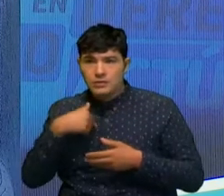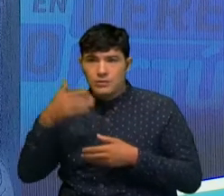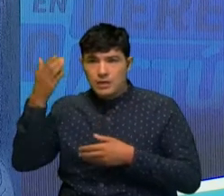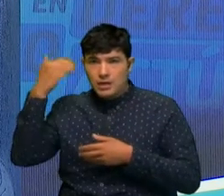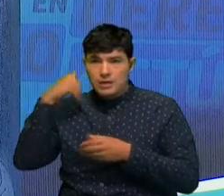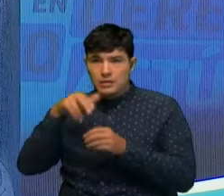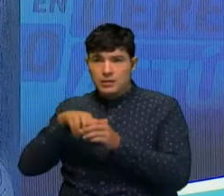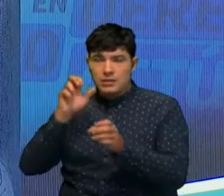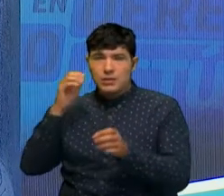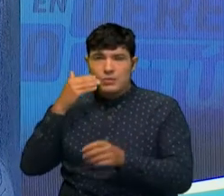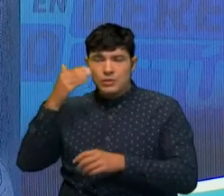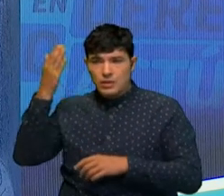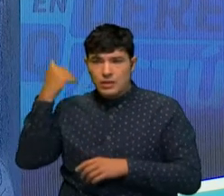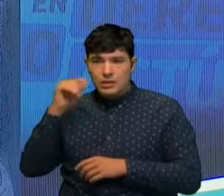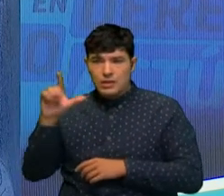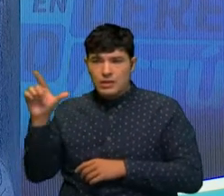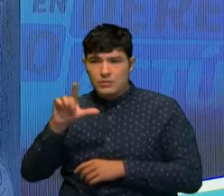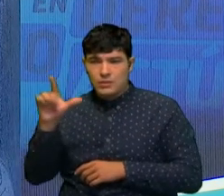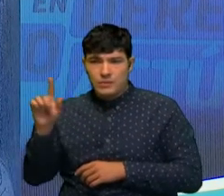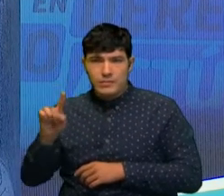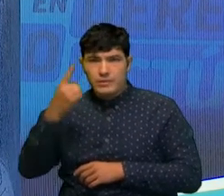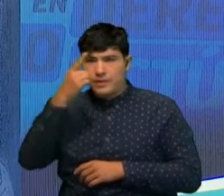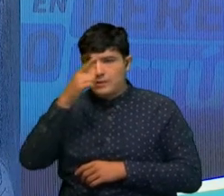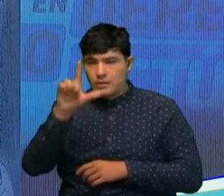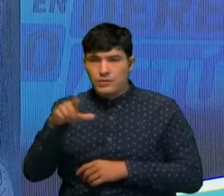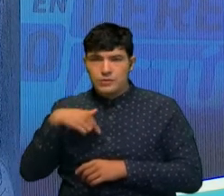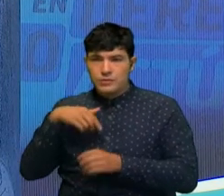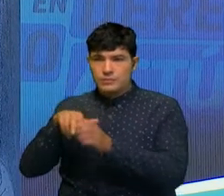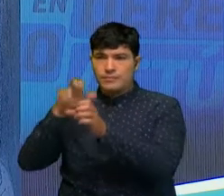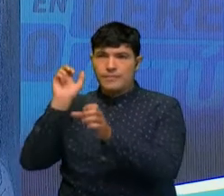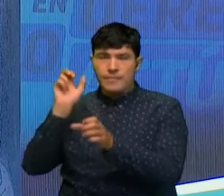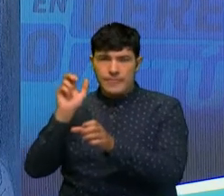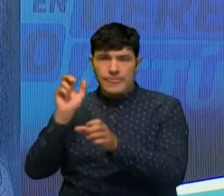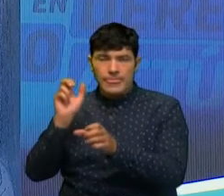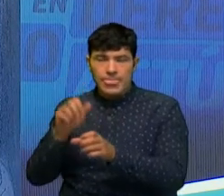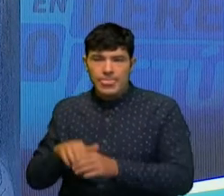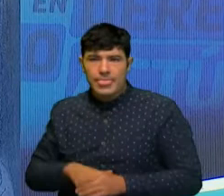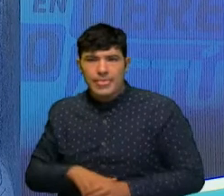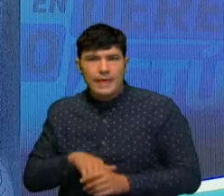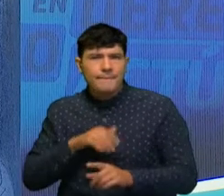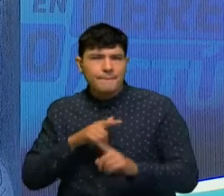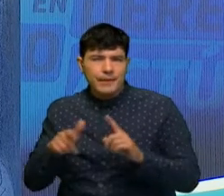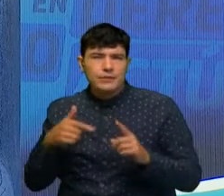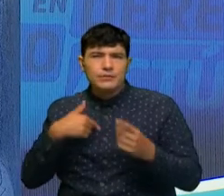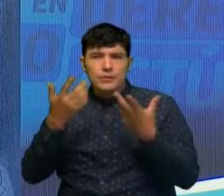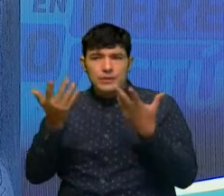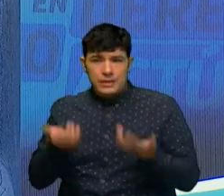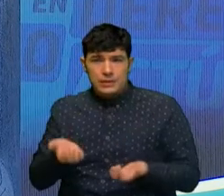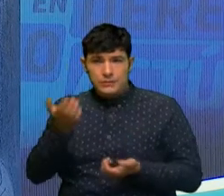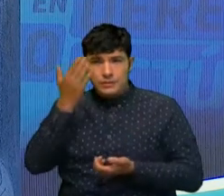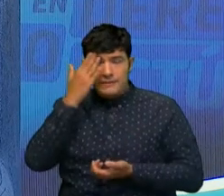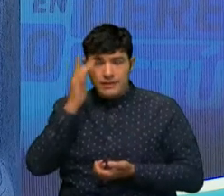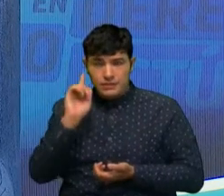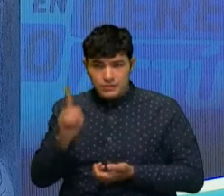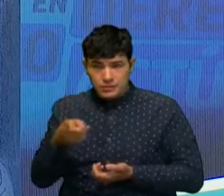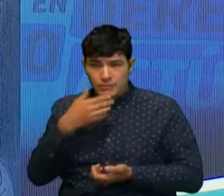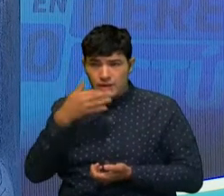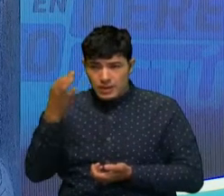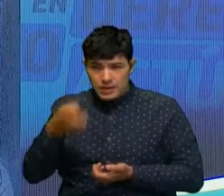este de lunes, que sale el primero de julio, retiré, y yo quisiera saber si es verdad que ellos no liquidan